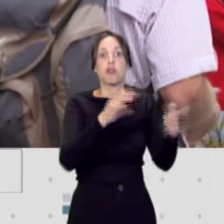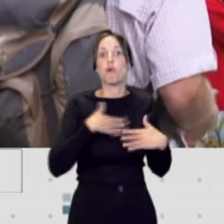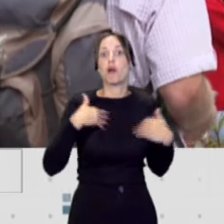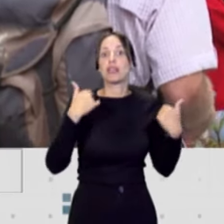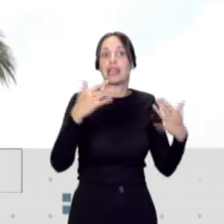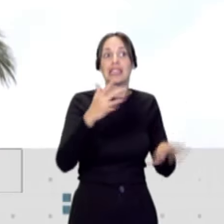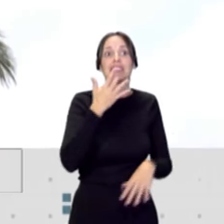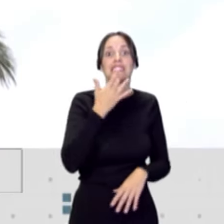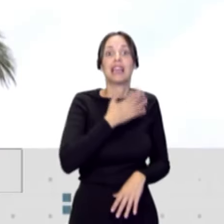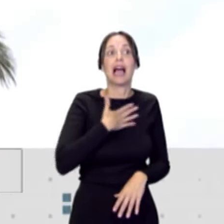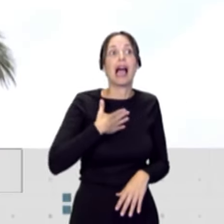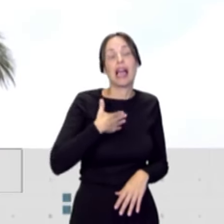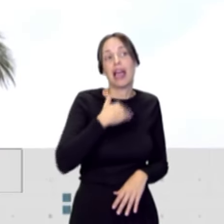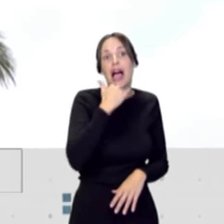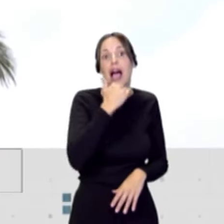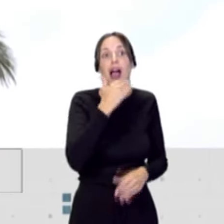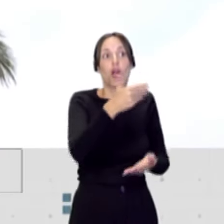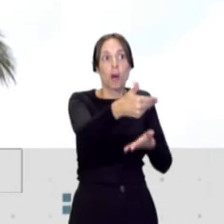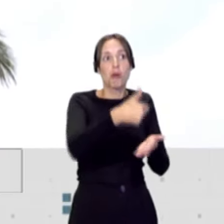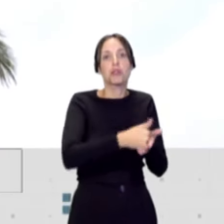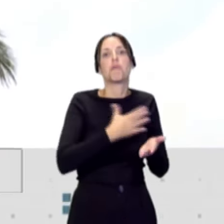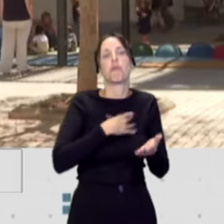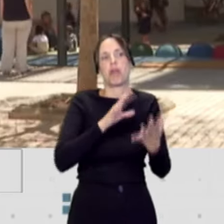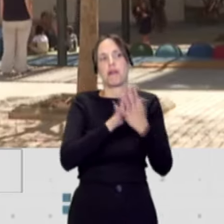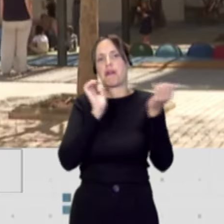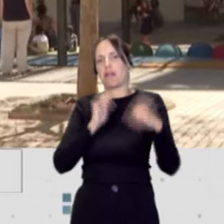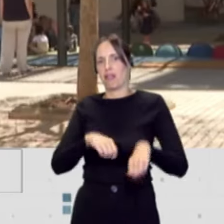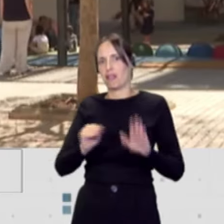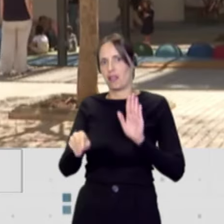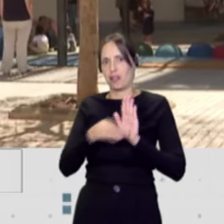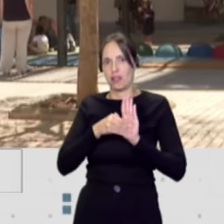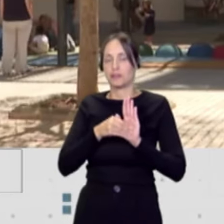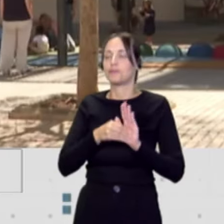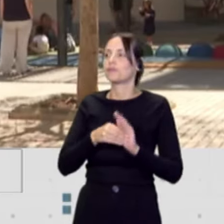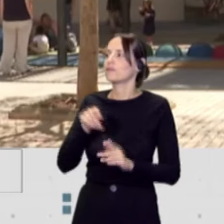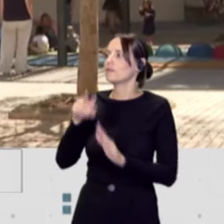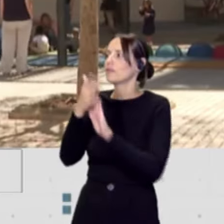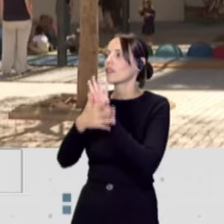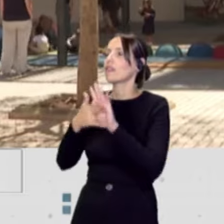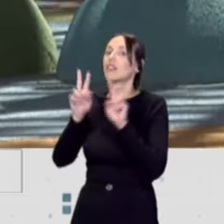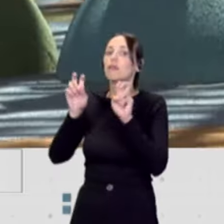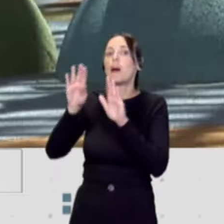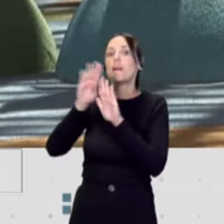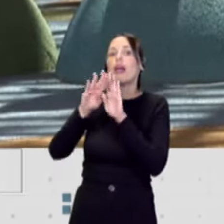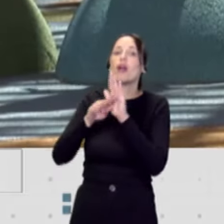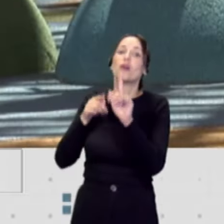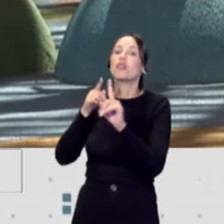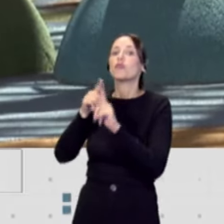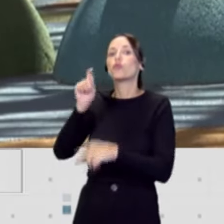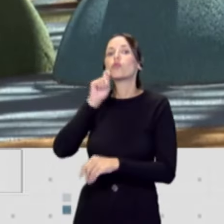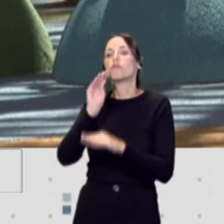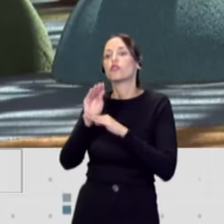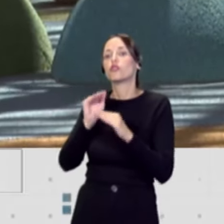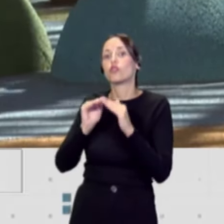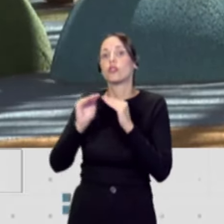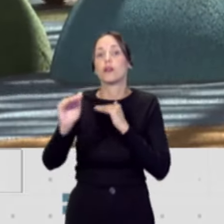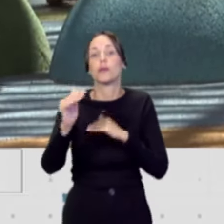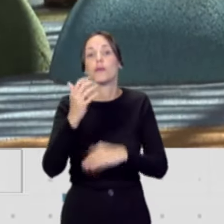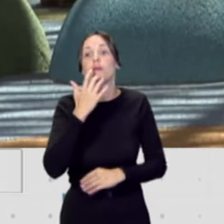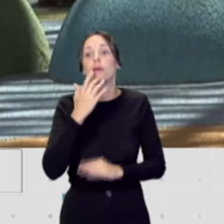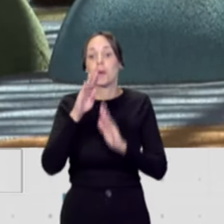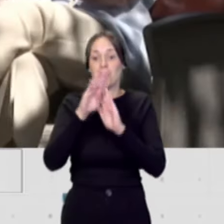elevarla, ¿no? Hablaba usted hace un momento de que incluye medidas para el turismo sostenible, a donde se quiere tender, unas medidas que se